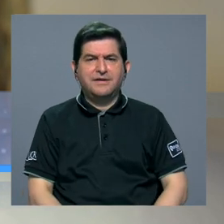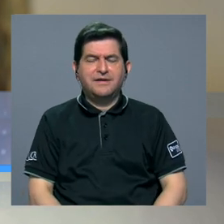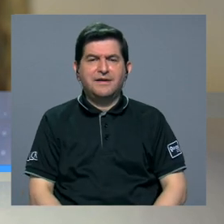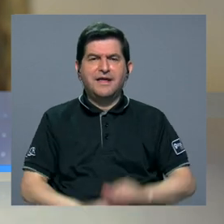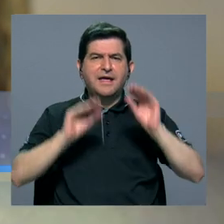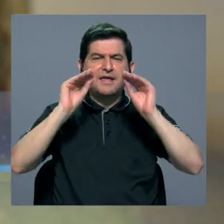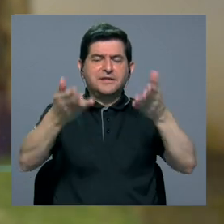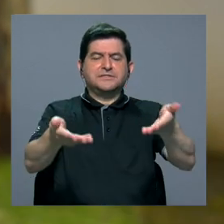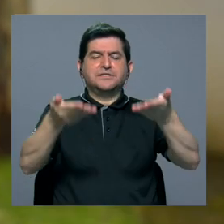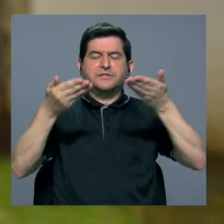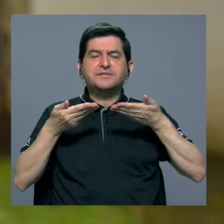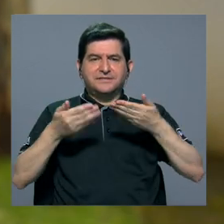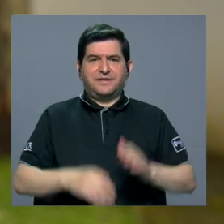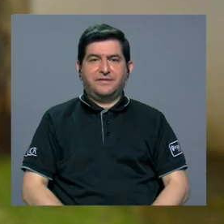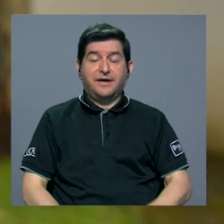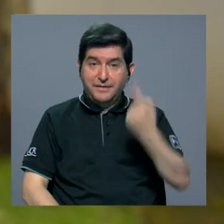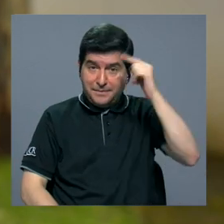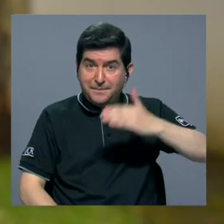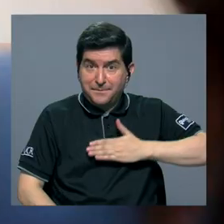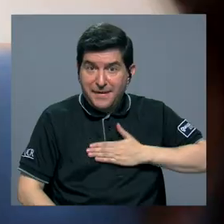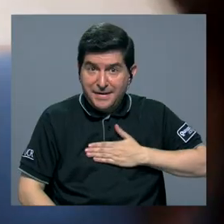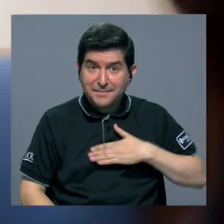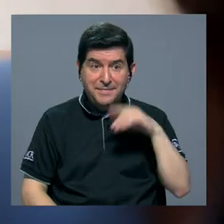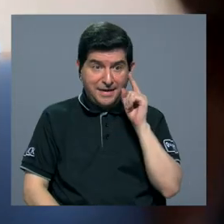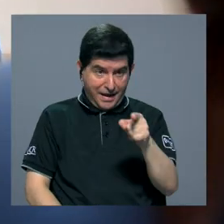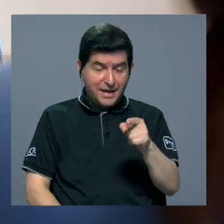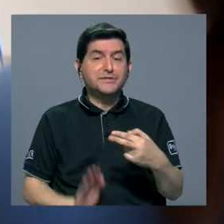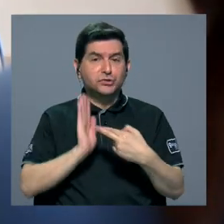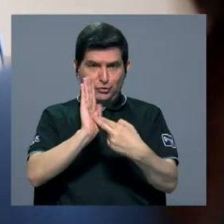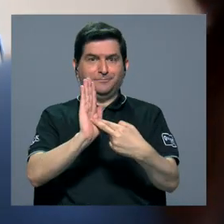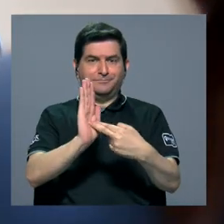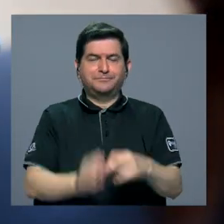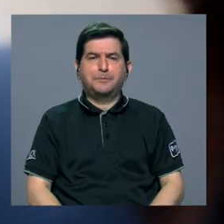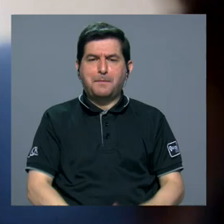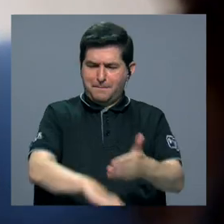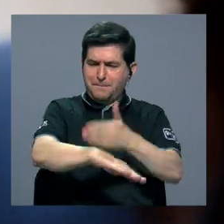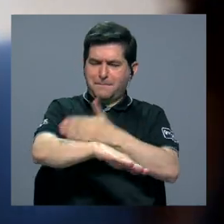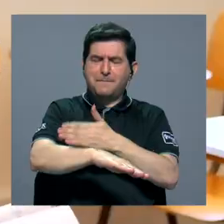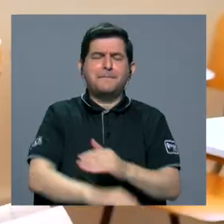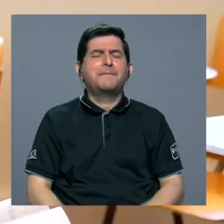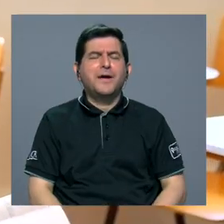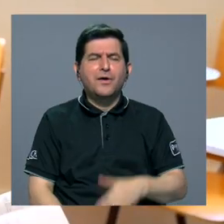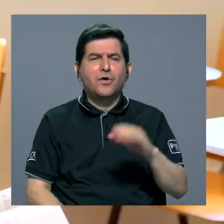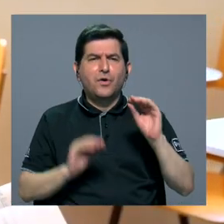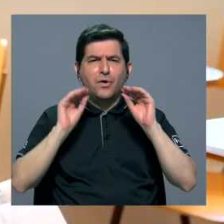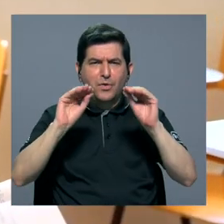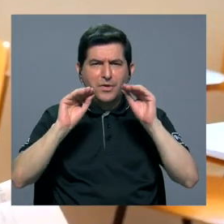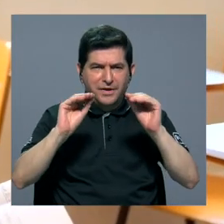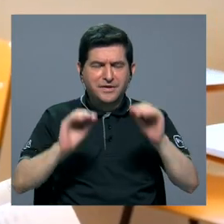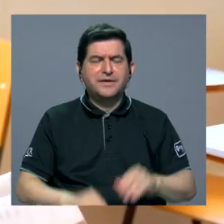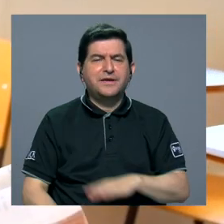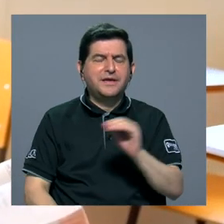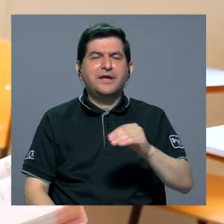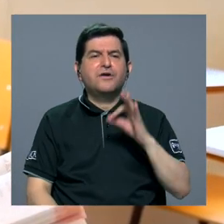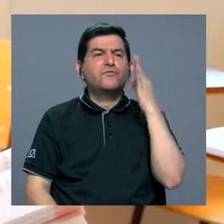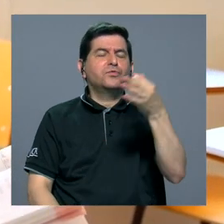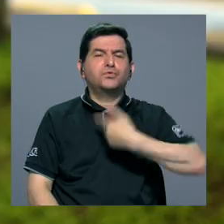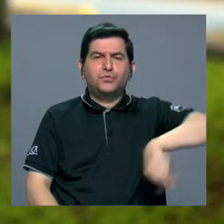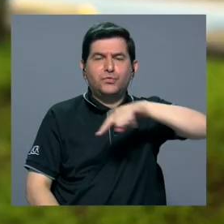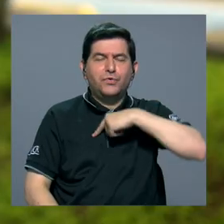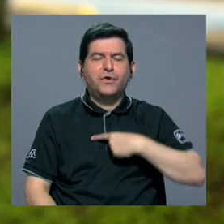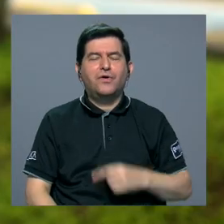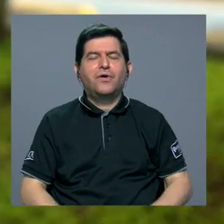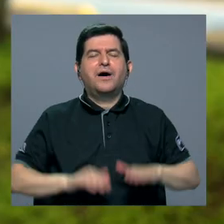educación que nos pueden dar. Entonces, para mí, eso es lo que representa, una mejor educación y un mejor futuro para nosotros. Da como un